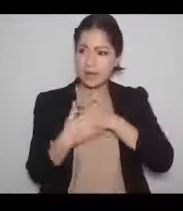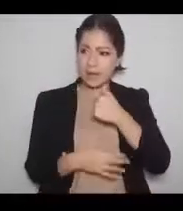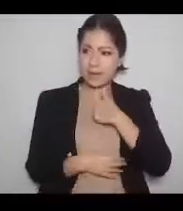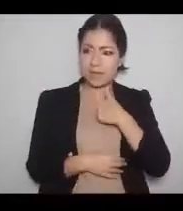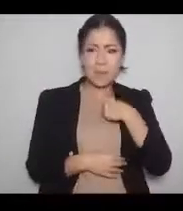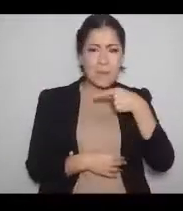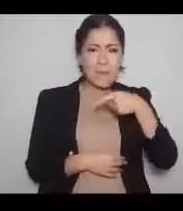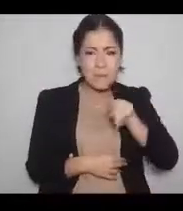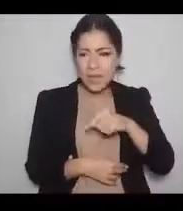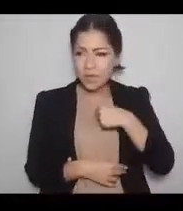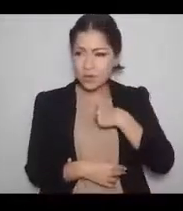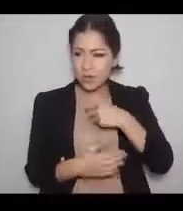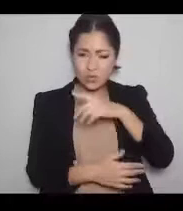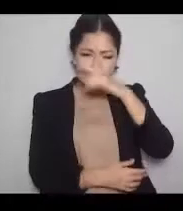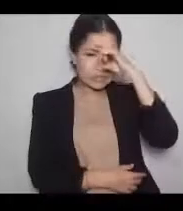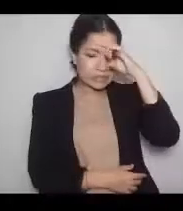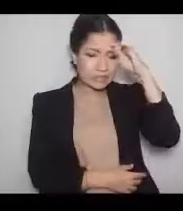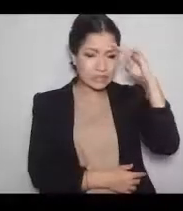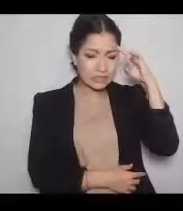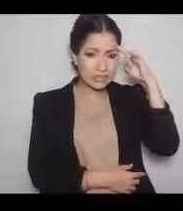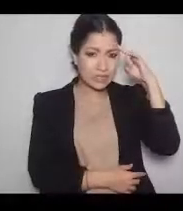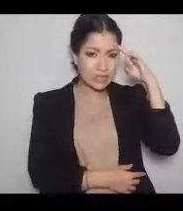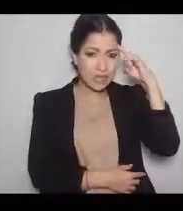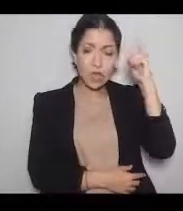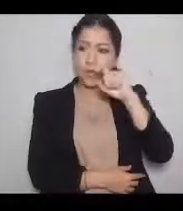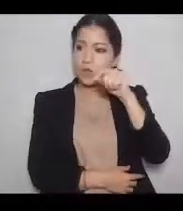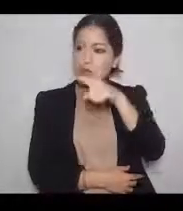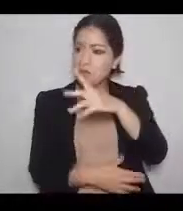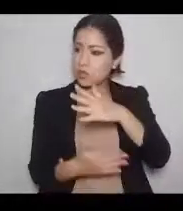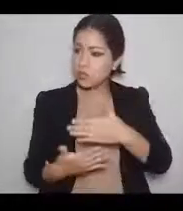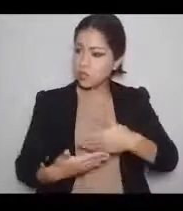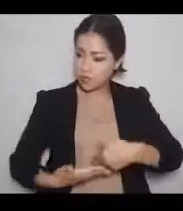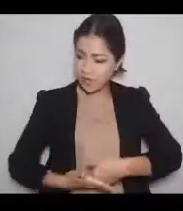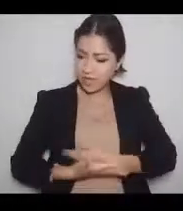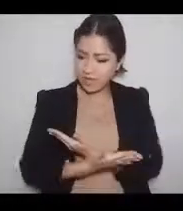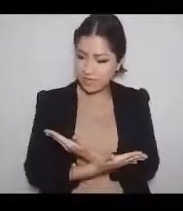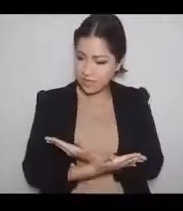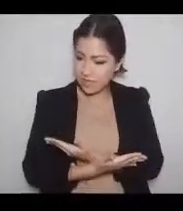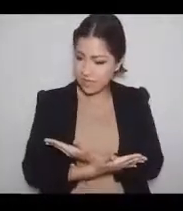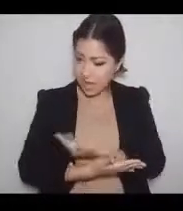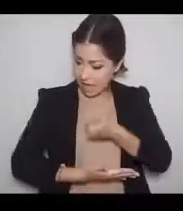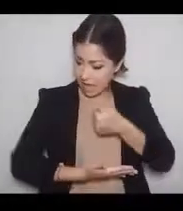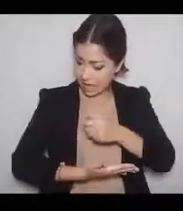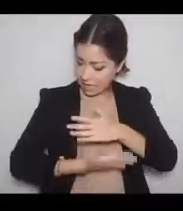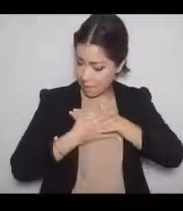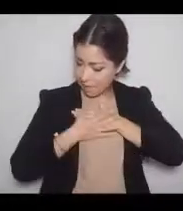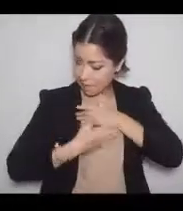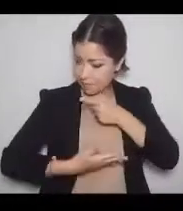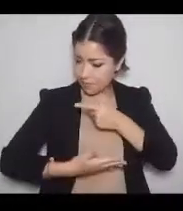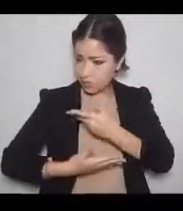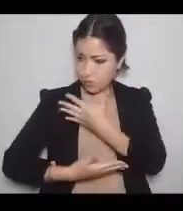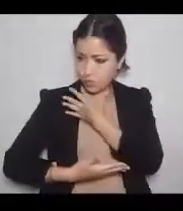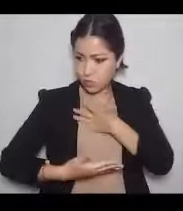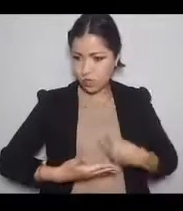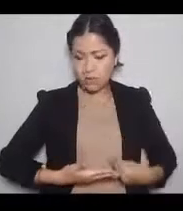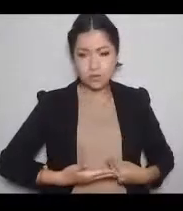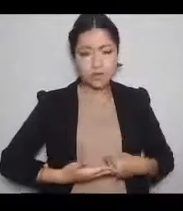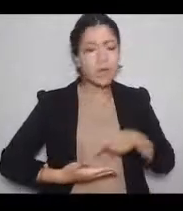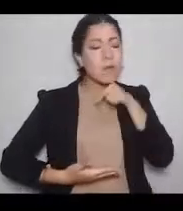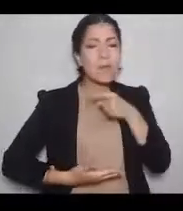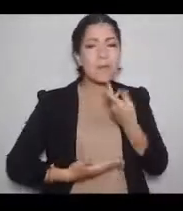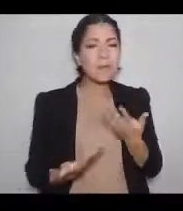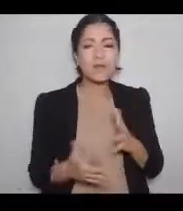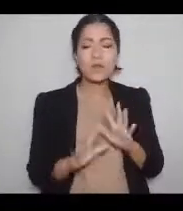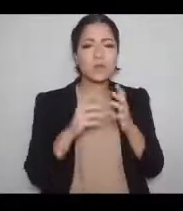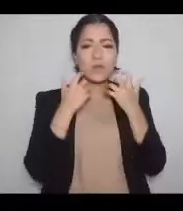actriz que se ama a sí misma y su hijo. No quiso volver a trabajar conmigo. Le pregunté que si eres mi hijo.